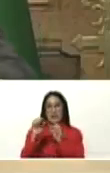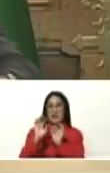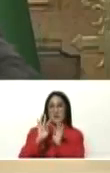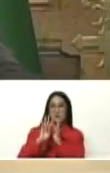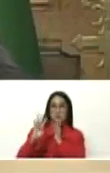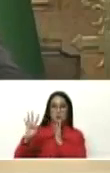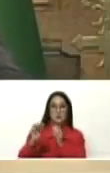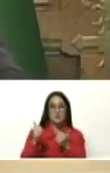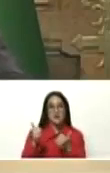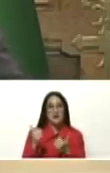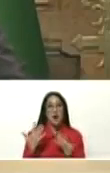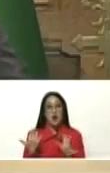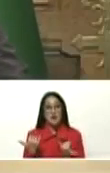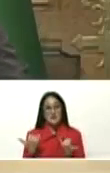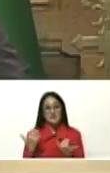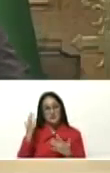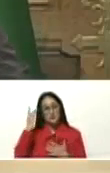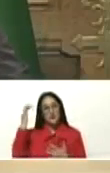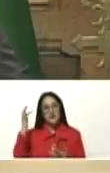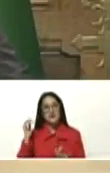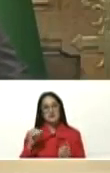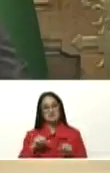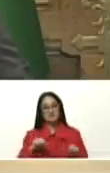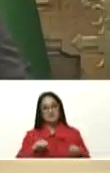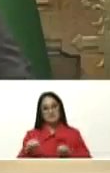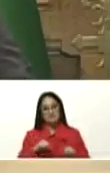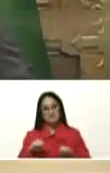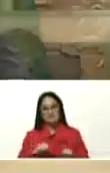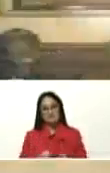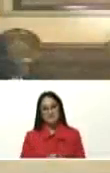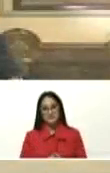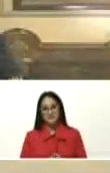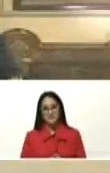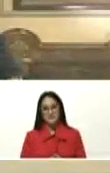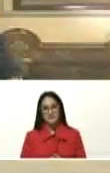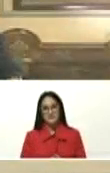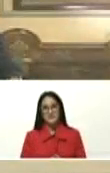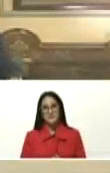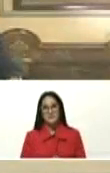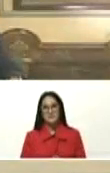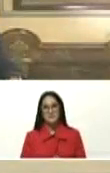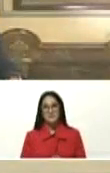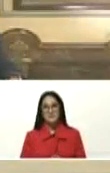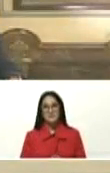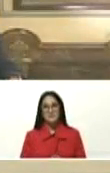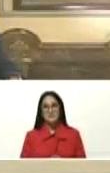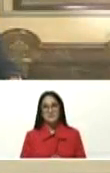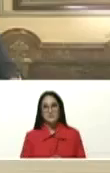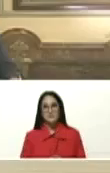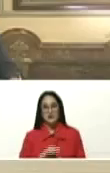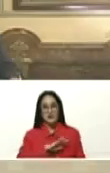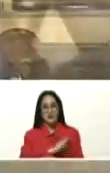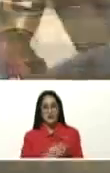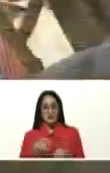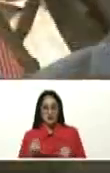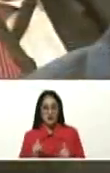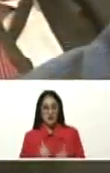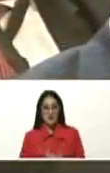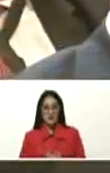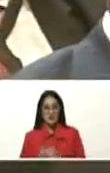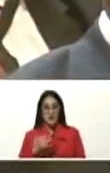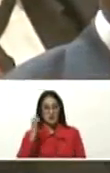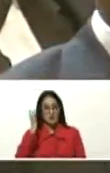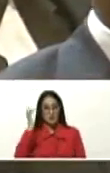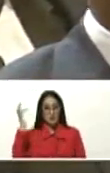Grandes sueños nos mueven, presidente Émbalo, grandes sueños. Tenemos la energía, tenemos los